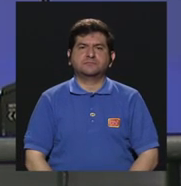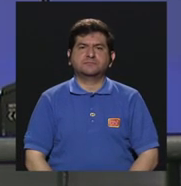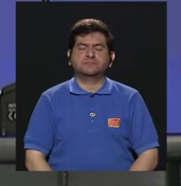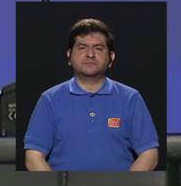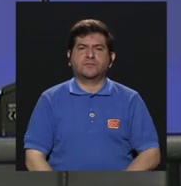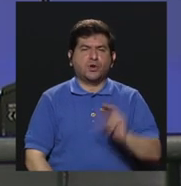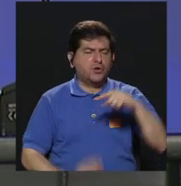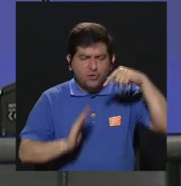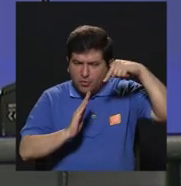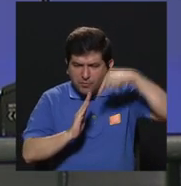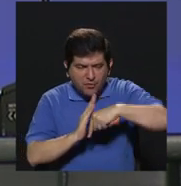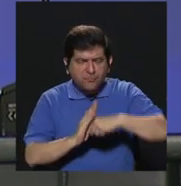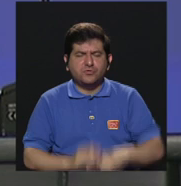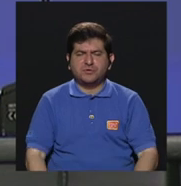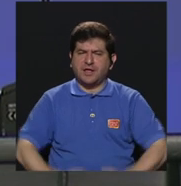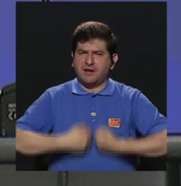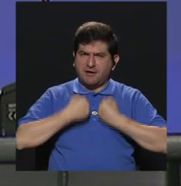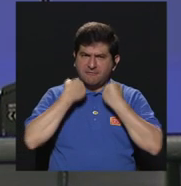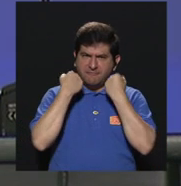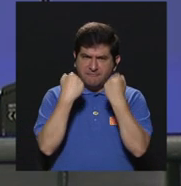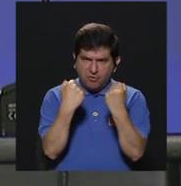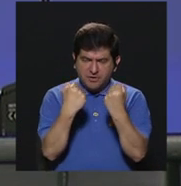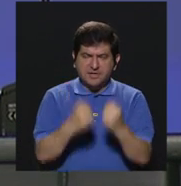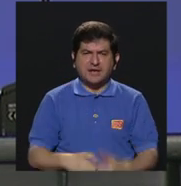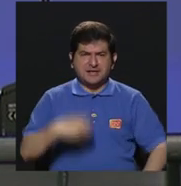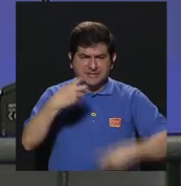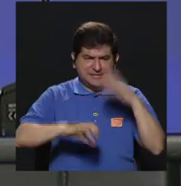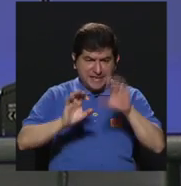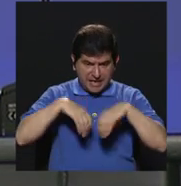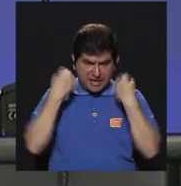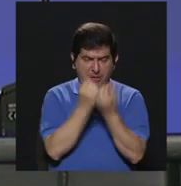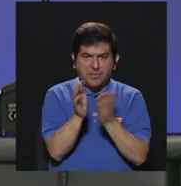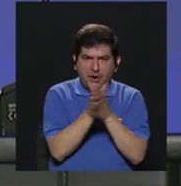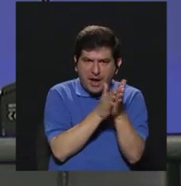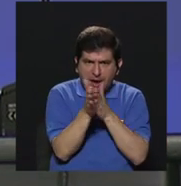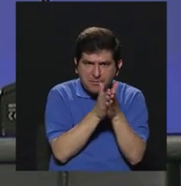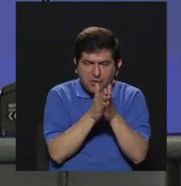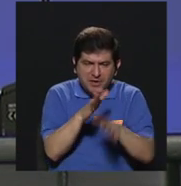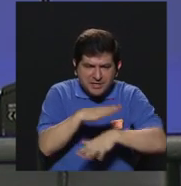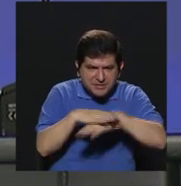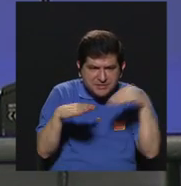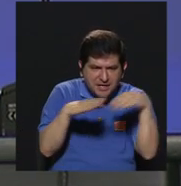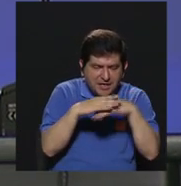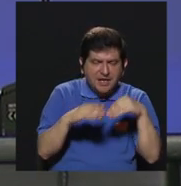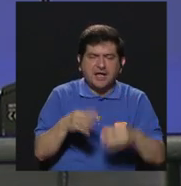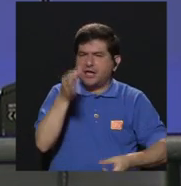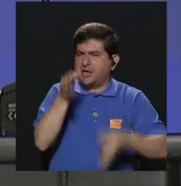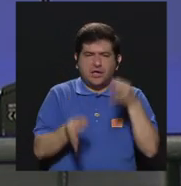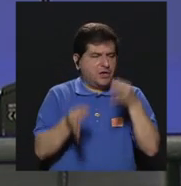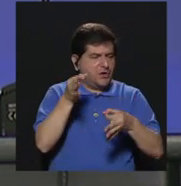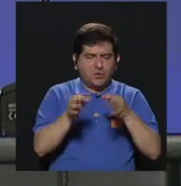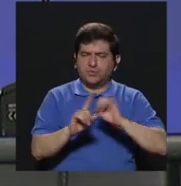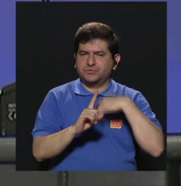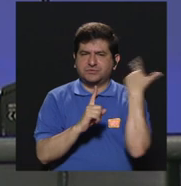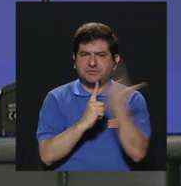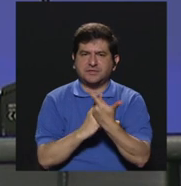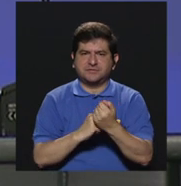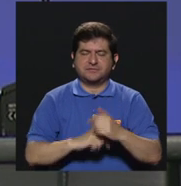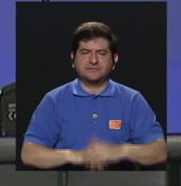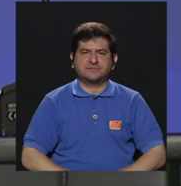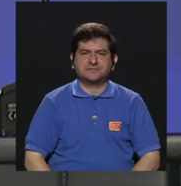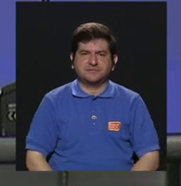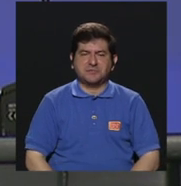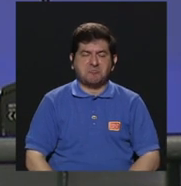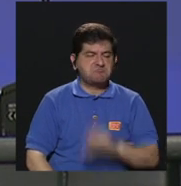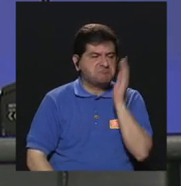al fondo de las fortalezas que el crimen organizado saca de la exclusión y la injusticia sociales, ni